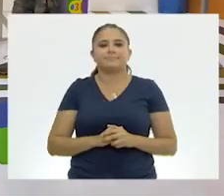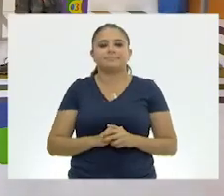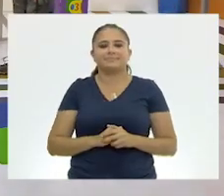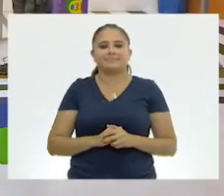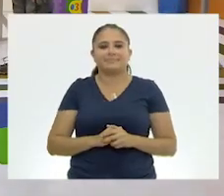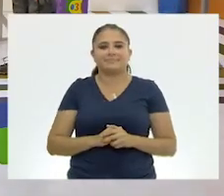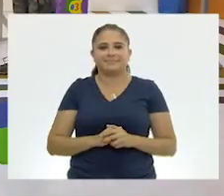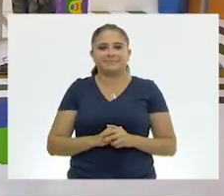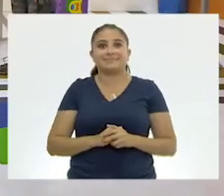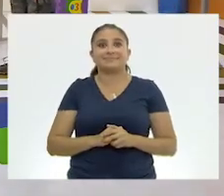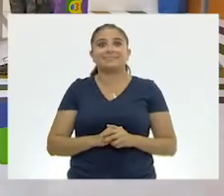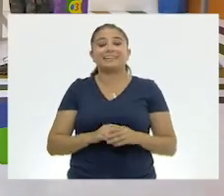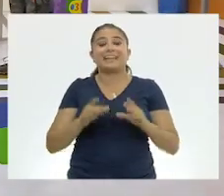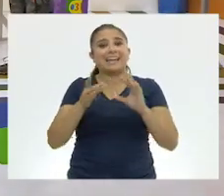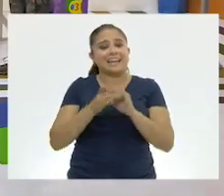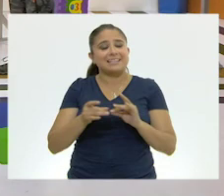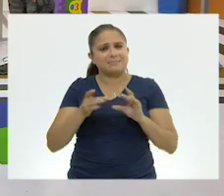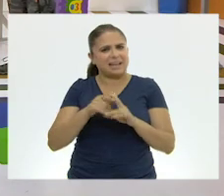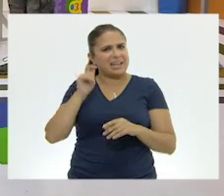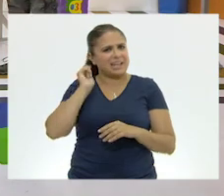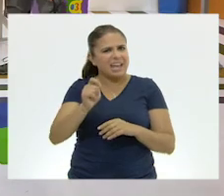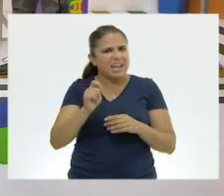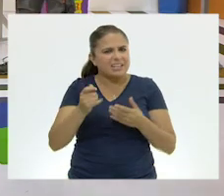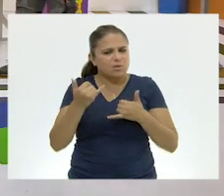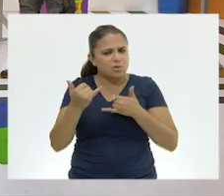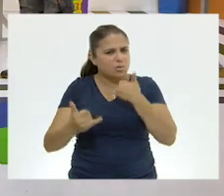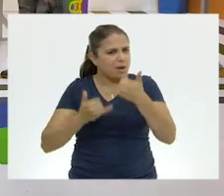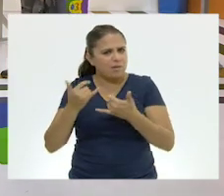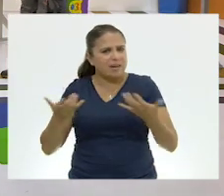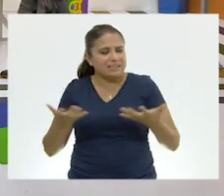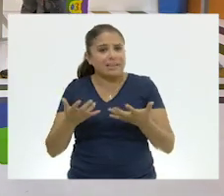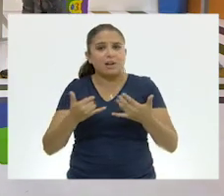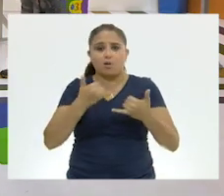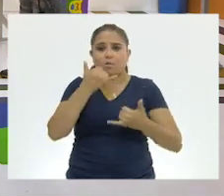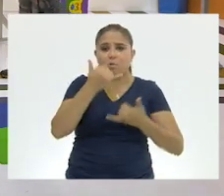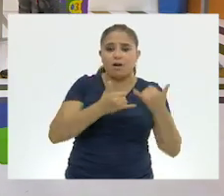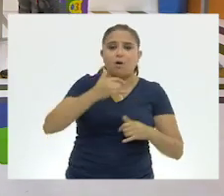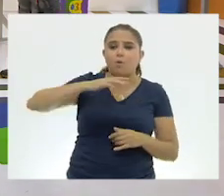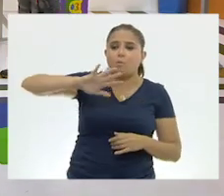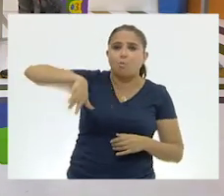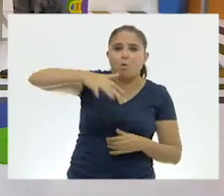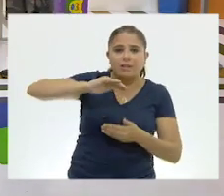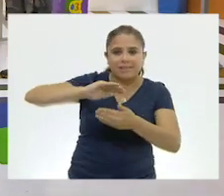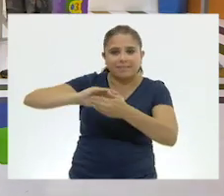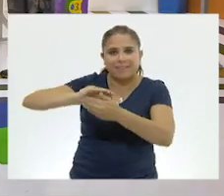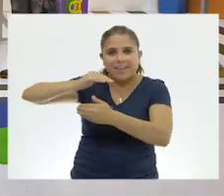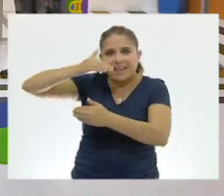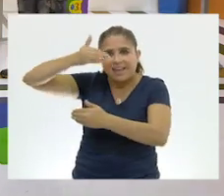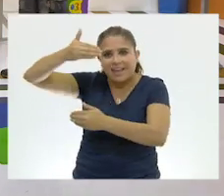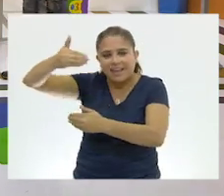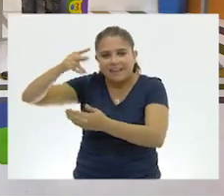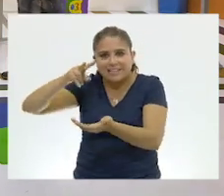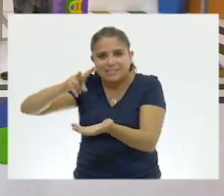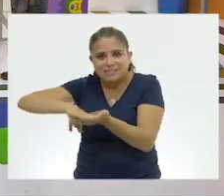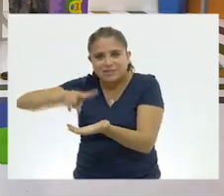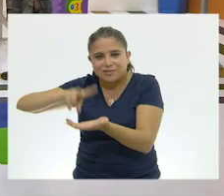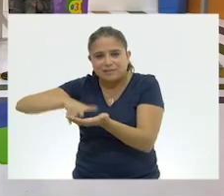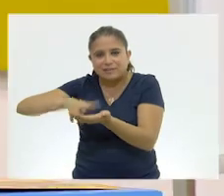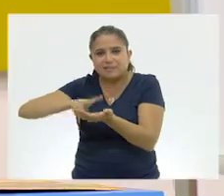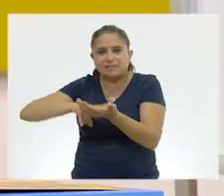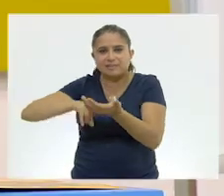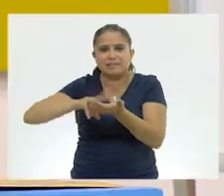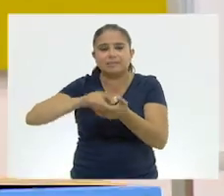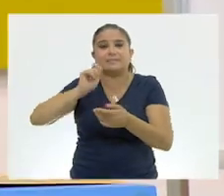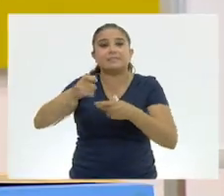¿qué sigue? Les voy a explicar en qué consiste este juego. Okay. Se llama La búsqueda del tesoro. Oh, es un juego que les